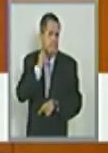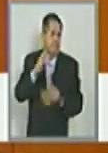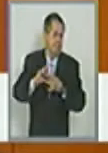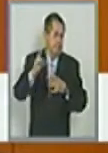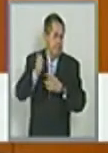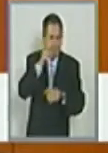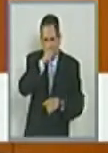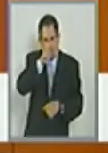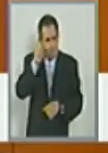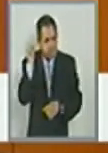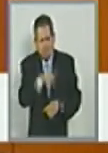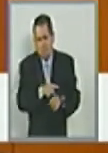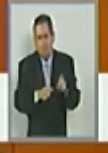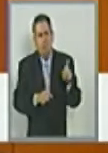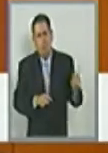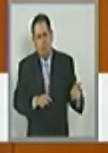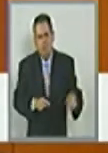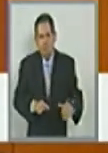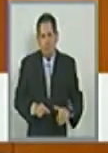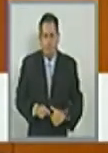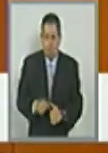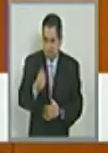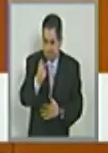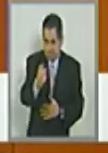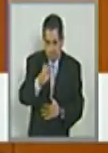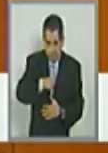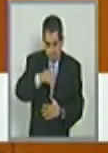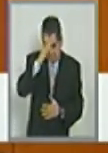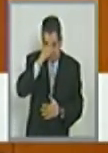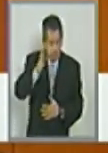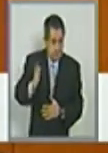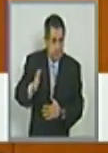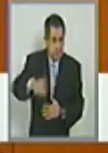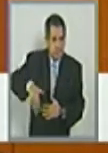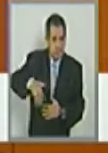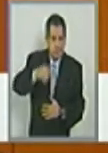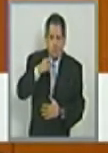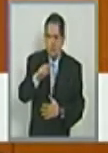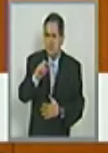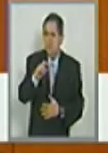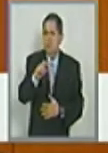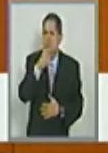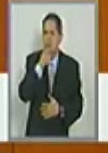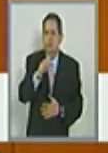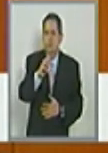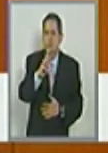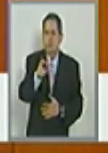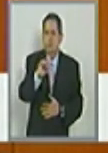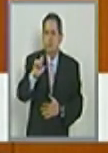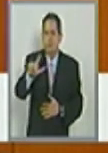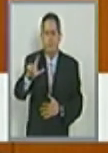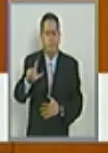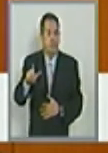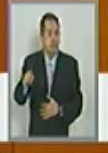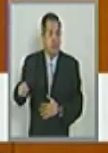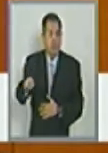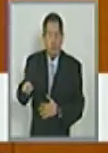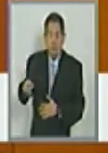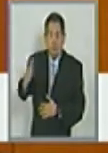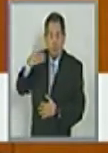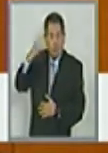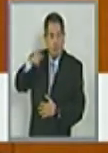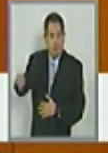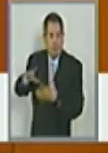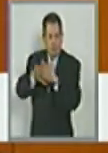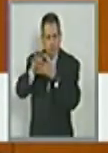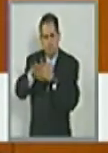que han tomado esta tribuna. Por eso, ya lo había dicho Eli Wiesel, superviviente de